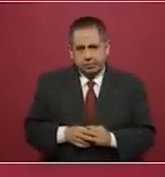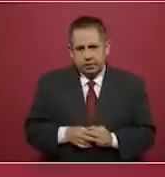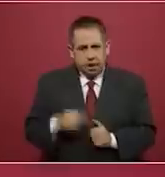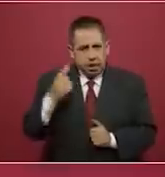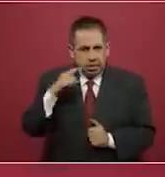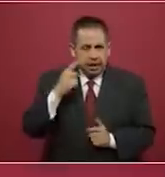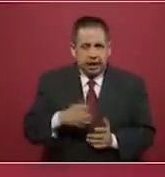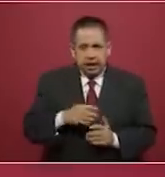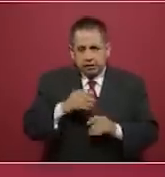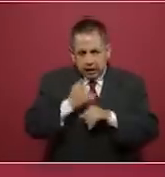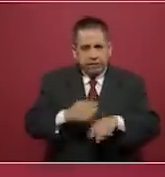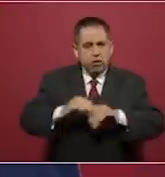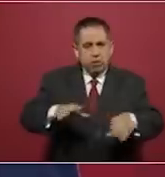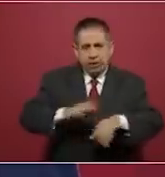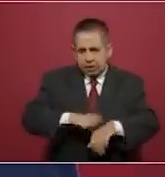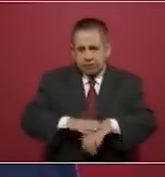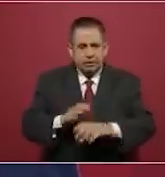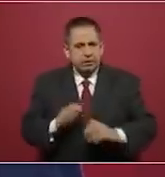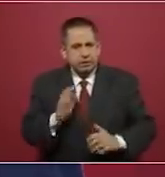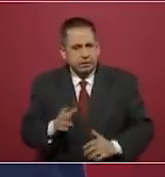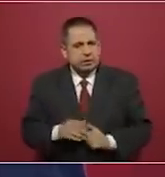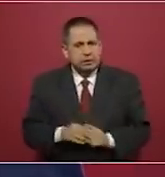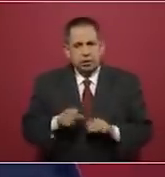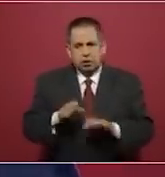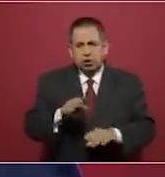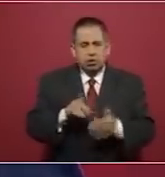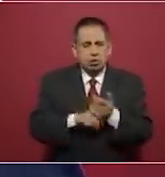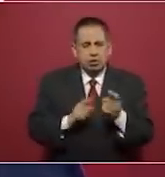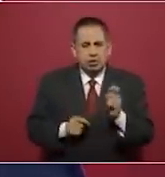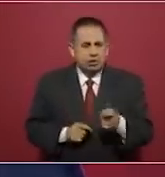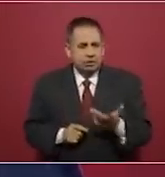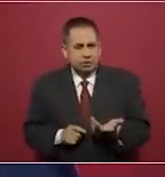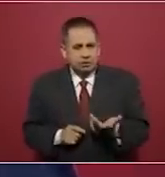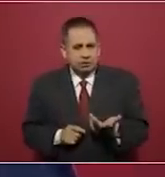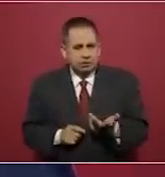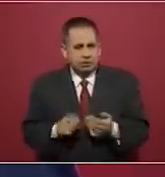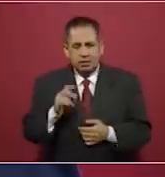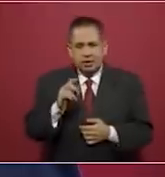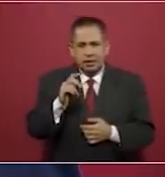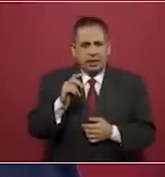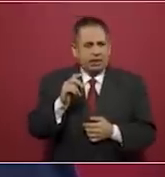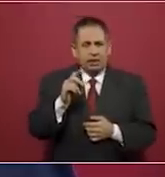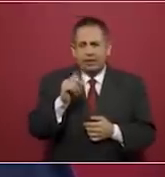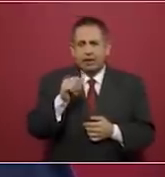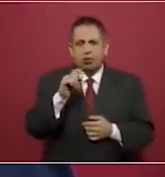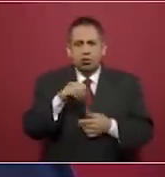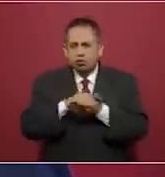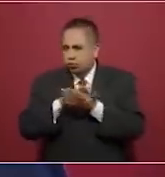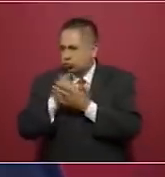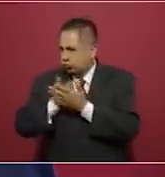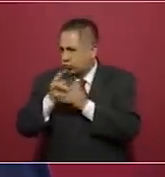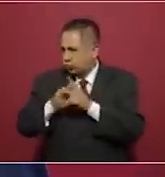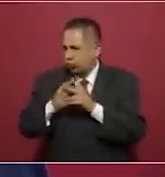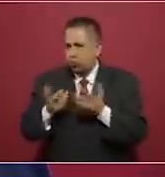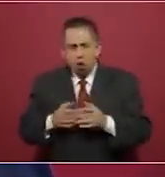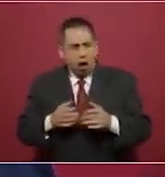que se les informe sobre los datos que se tienen